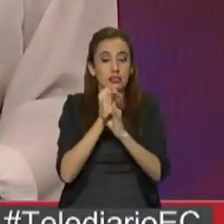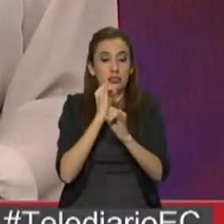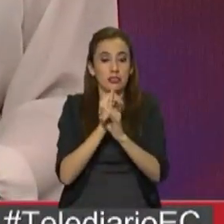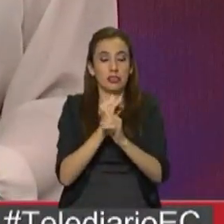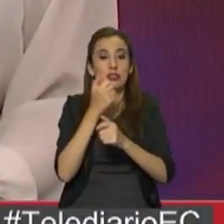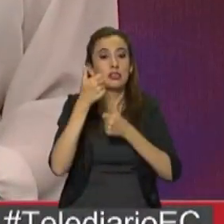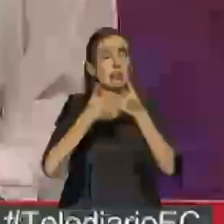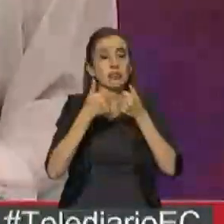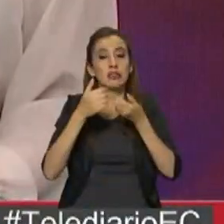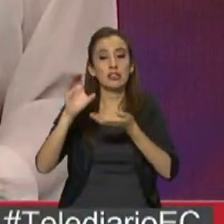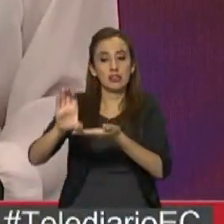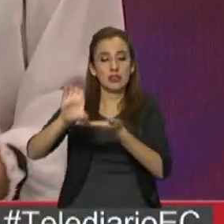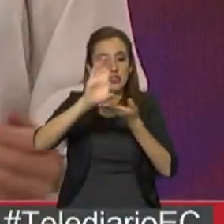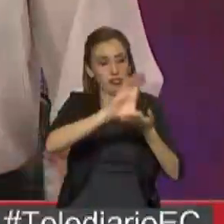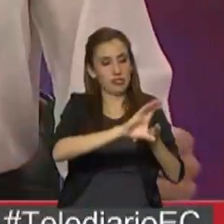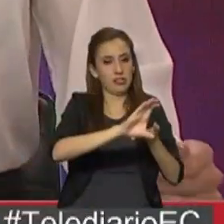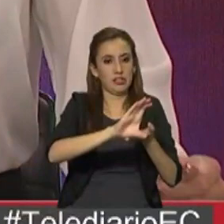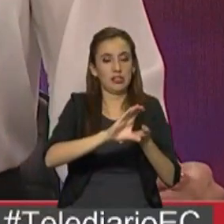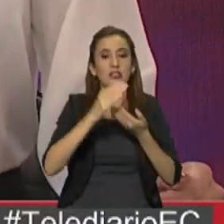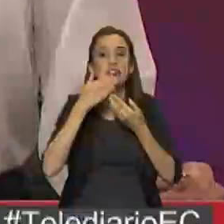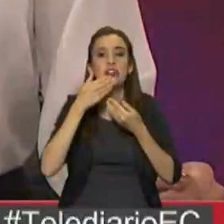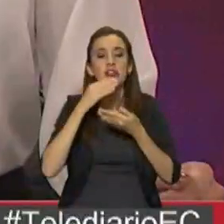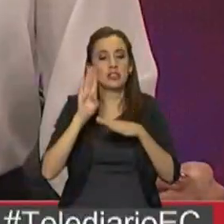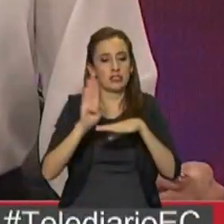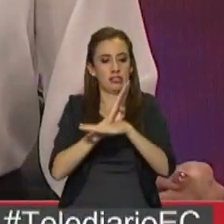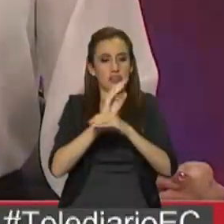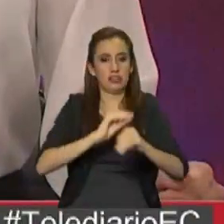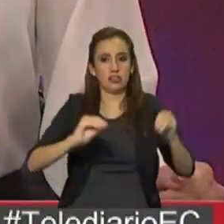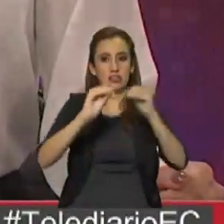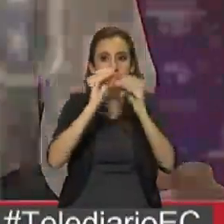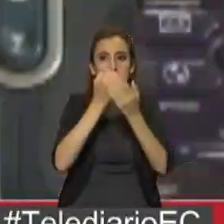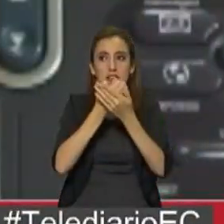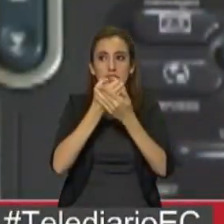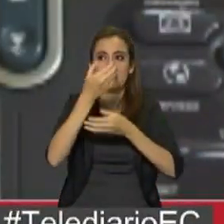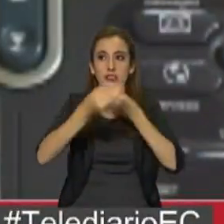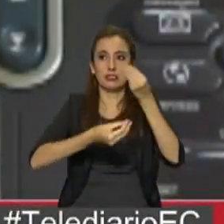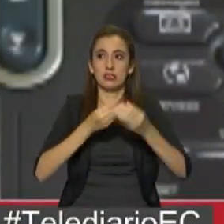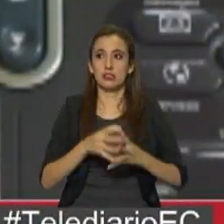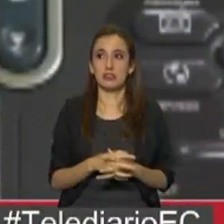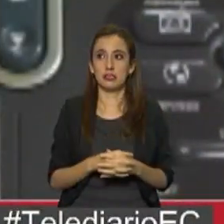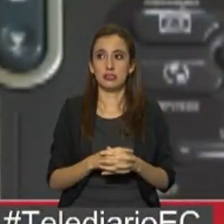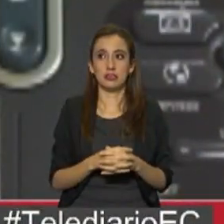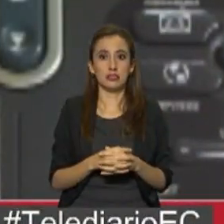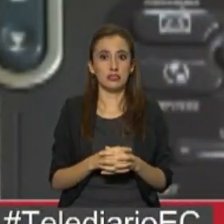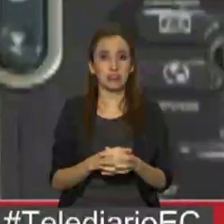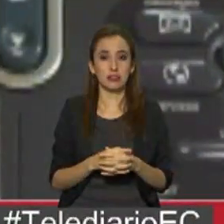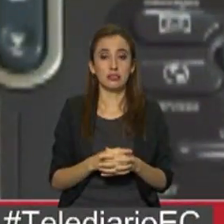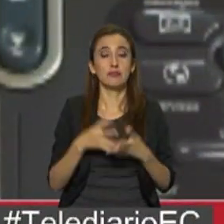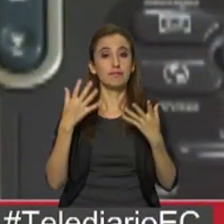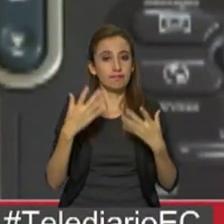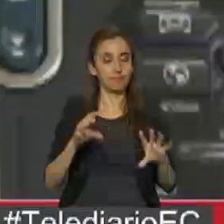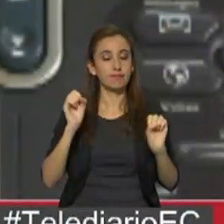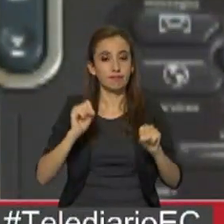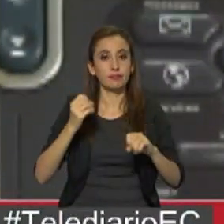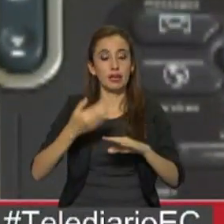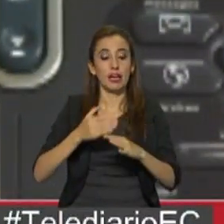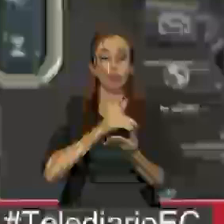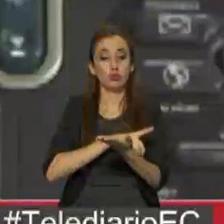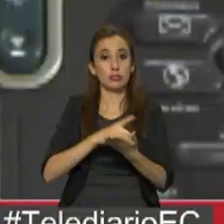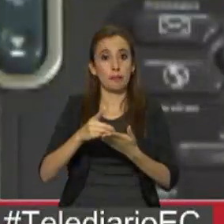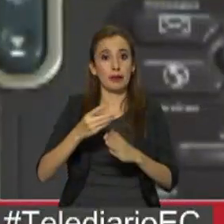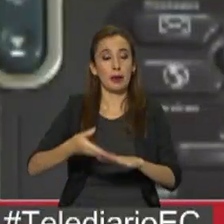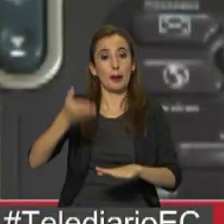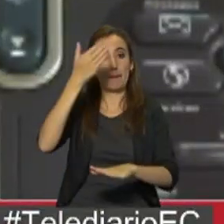y cuál es el monto que está destinando el biess para reactivación de la economía así es nosotros la semana pasada con que